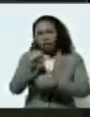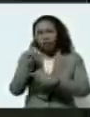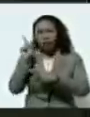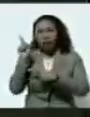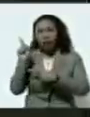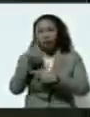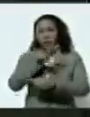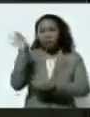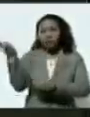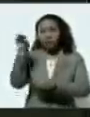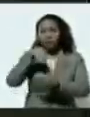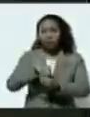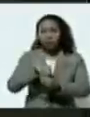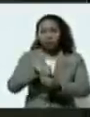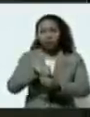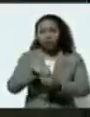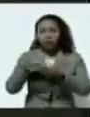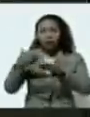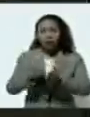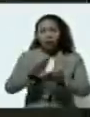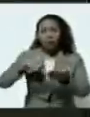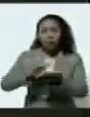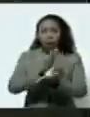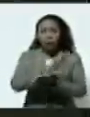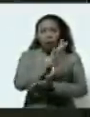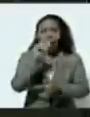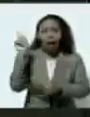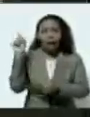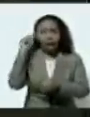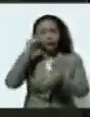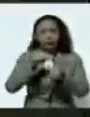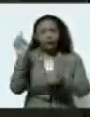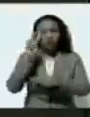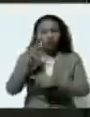allí sacaron las lanchas hacia Venezuela? Porque había